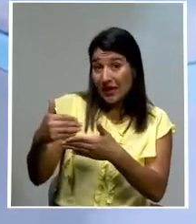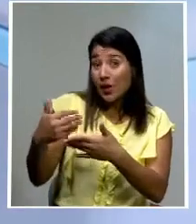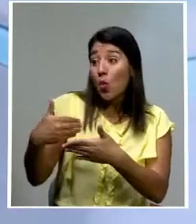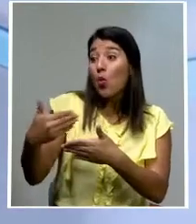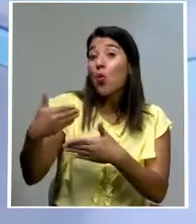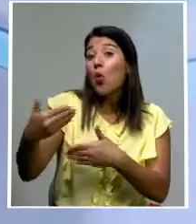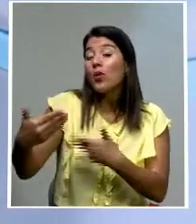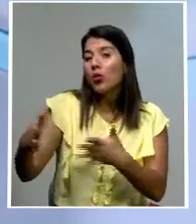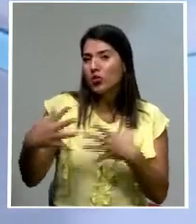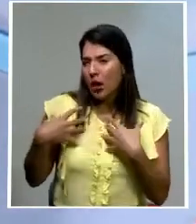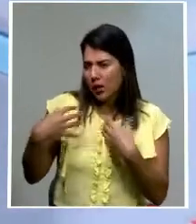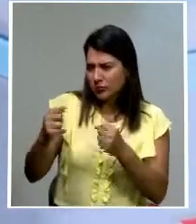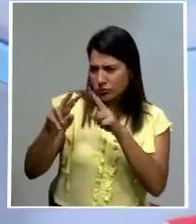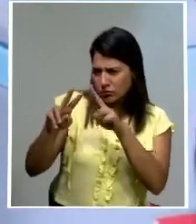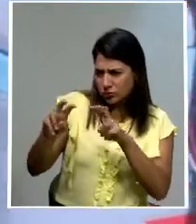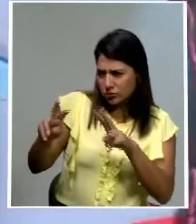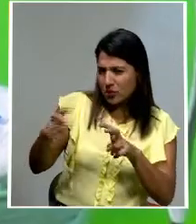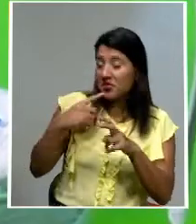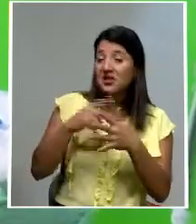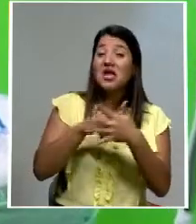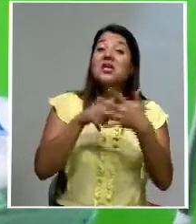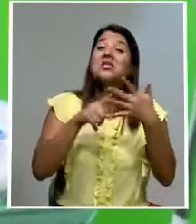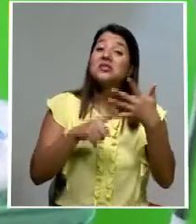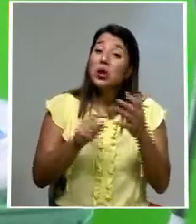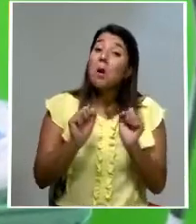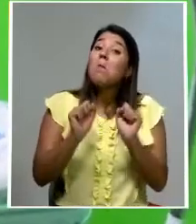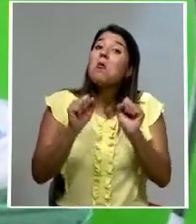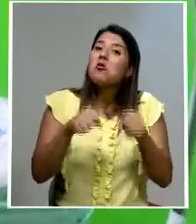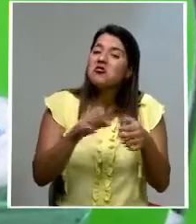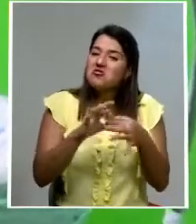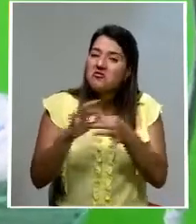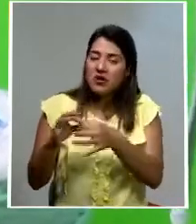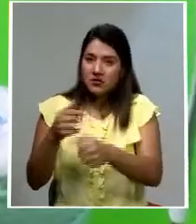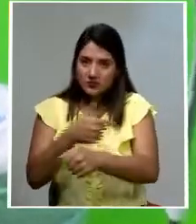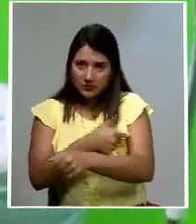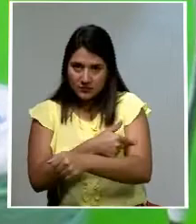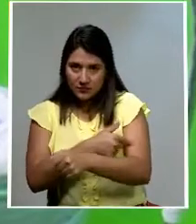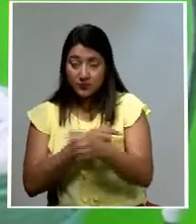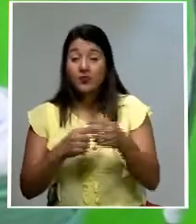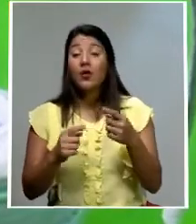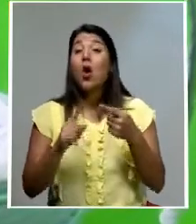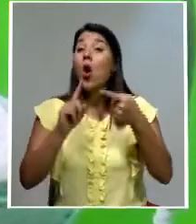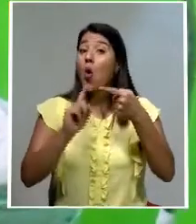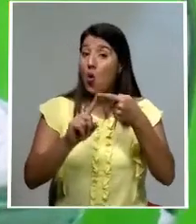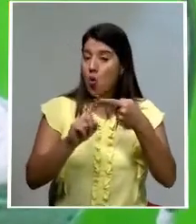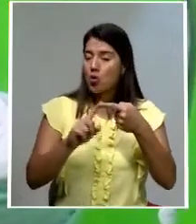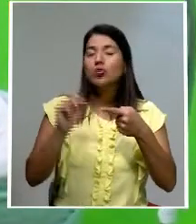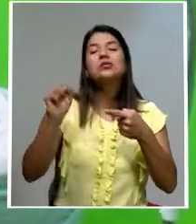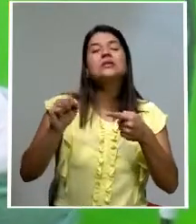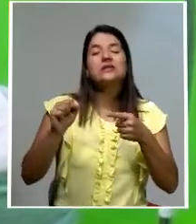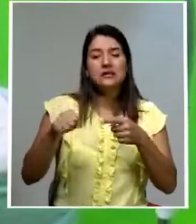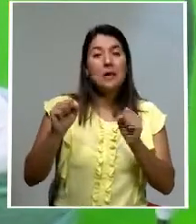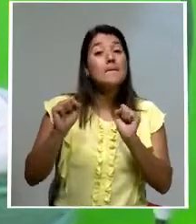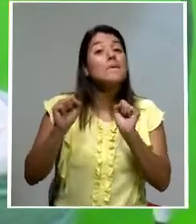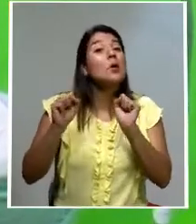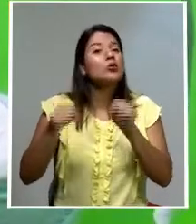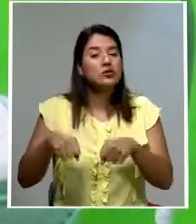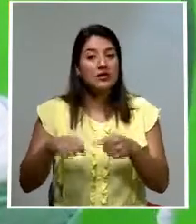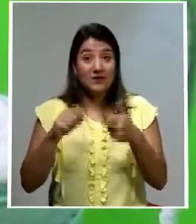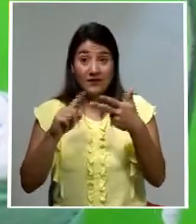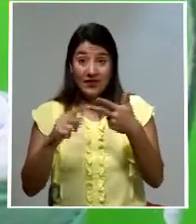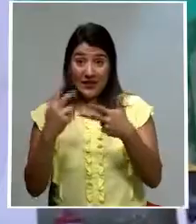se clasificaron como 5 probables, un caso posible dado que se puede deber a otros factores del paciente y 3